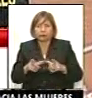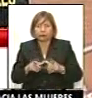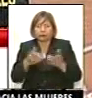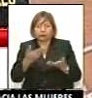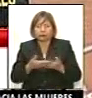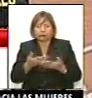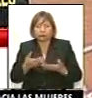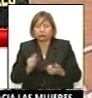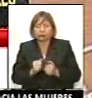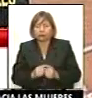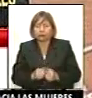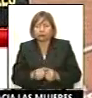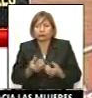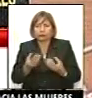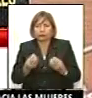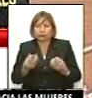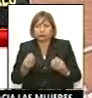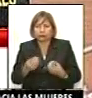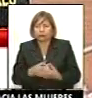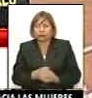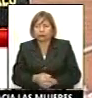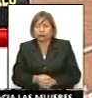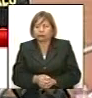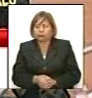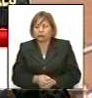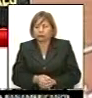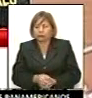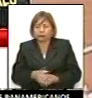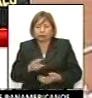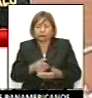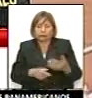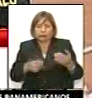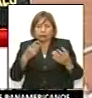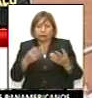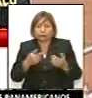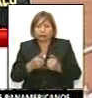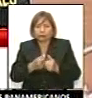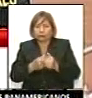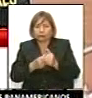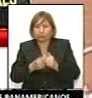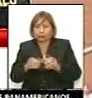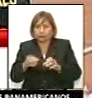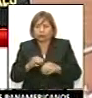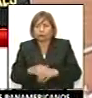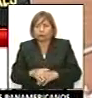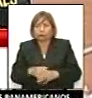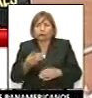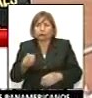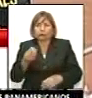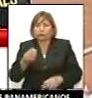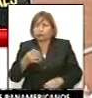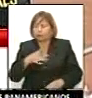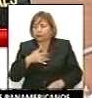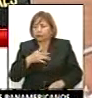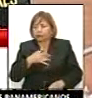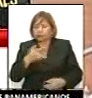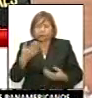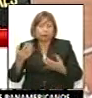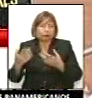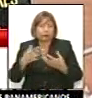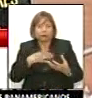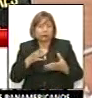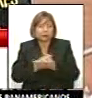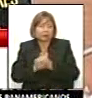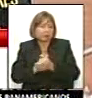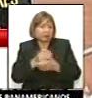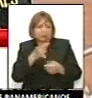firmeza, pero también con mucha objetividad. Lo peor que nos puede pasar es dejarnos arrastrar porque no me simpatiza el congresista Lezcano,